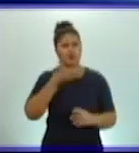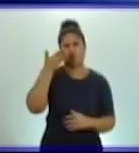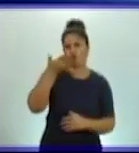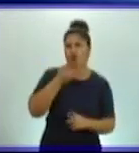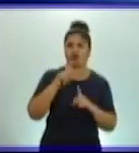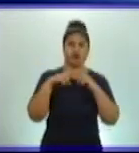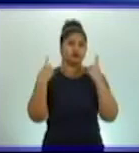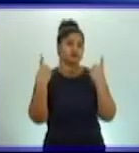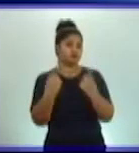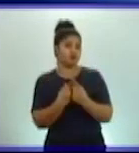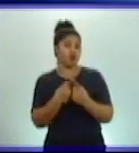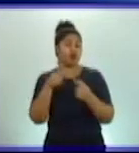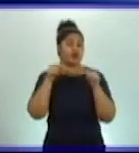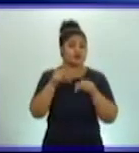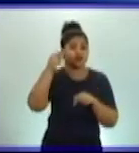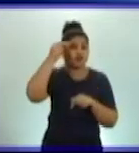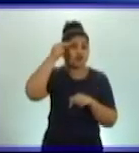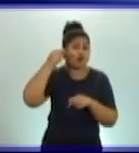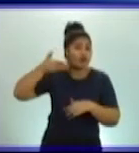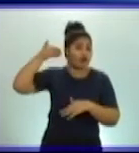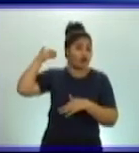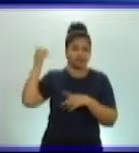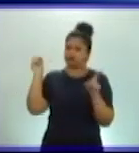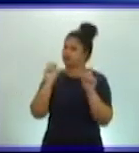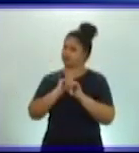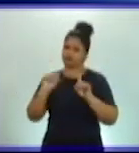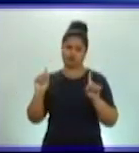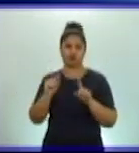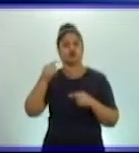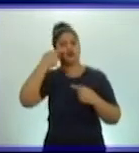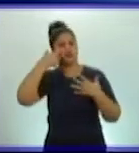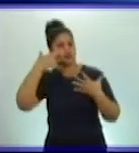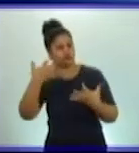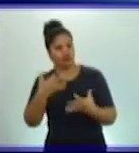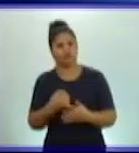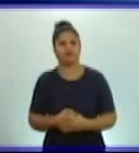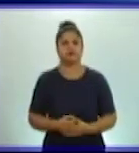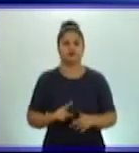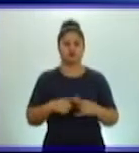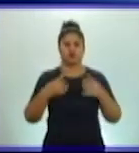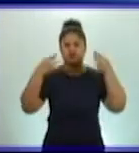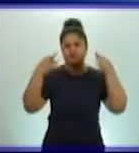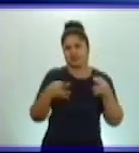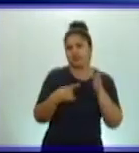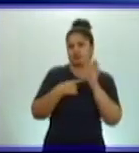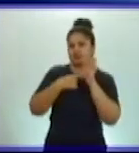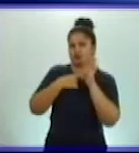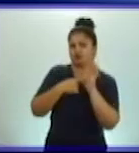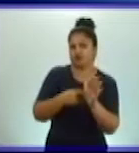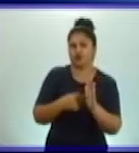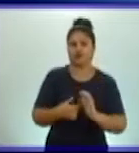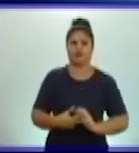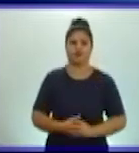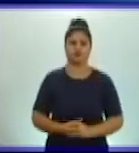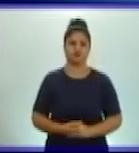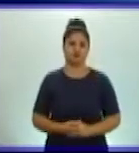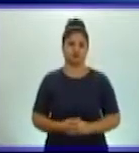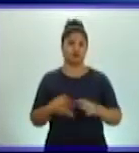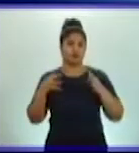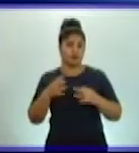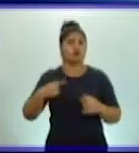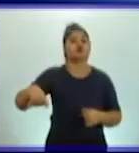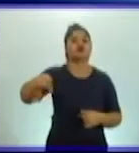las generaciones. ¿Es importante para el mundo? Bueno, sí o no, vamos a ver. ¿Y te gustaría comentarlo? ¿Te gustaría